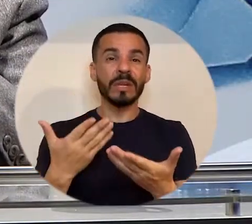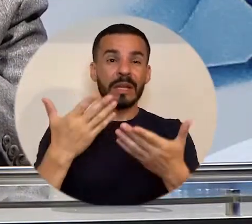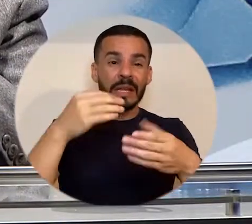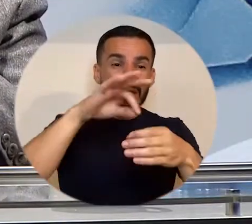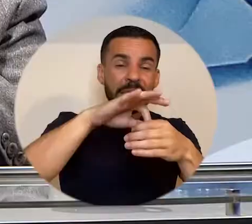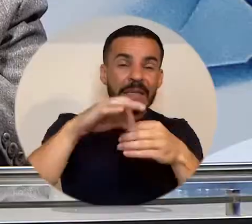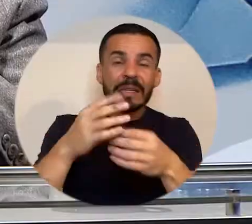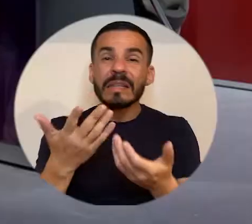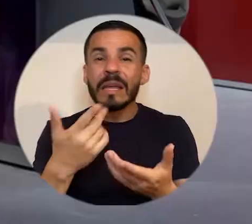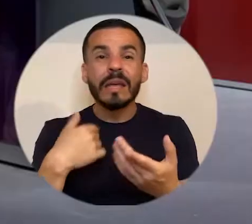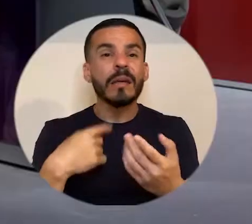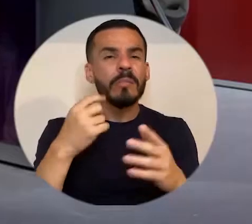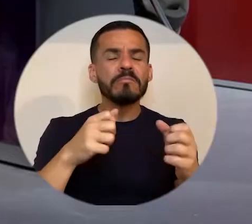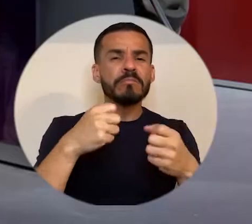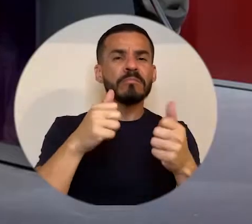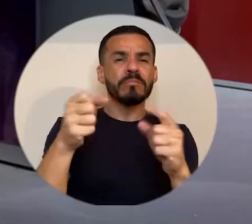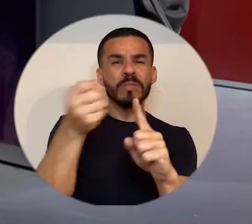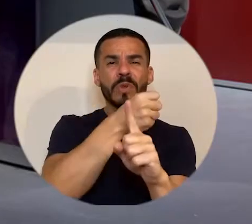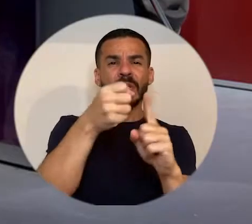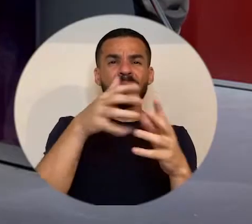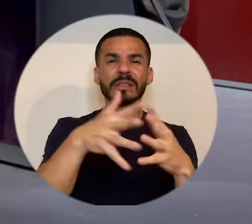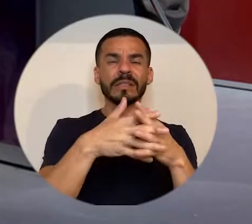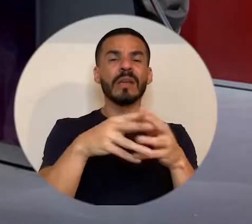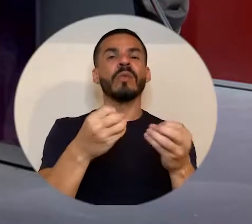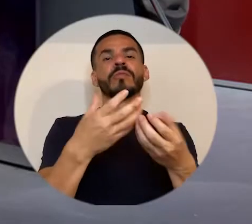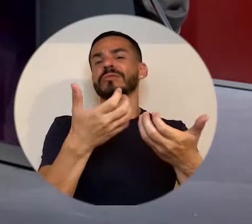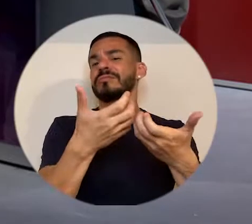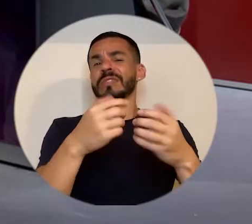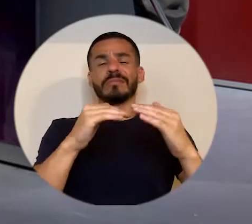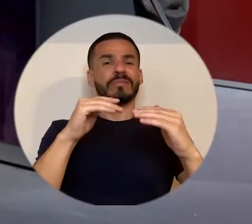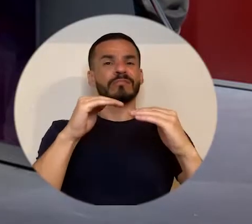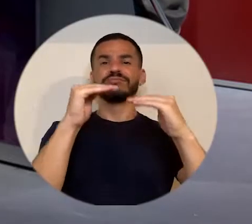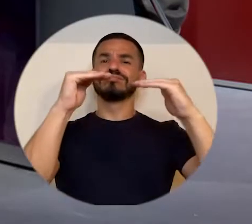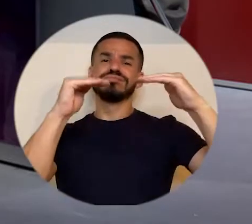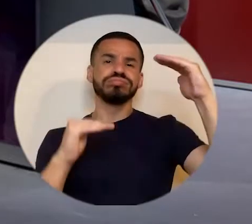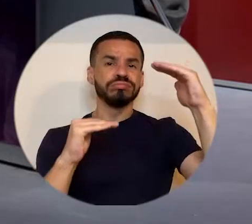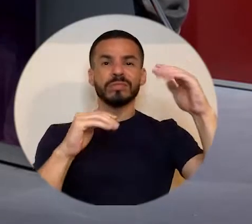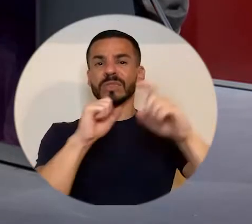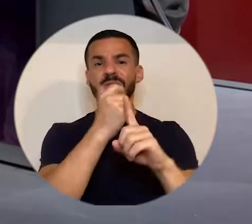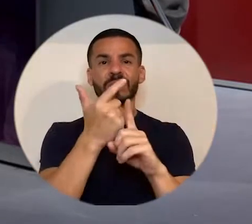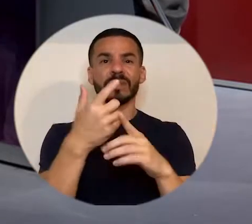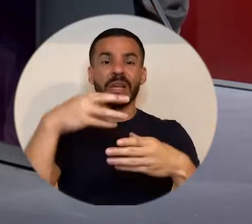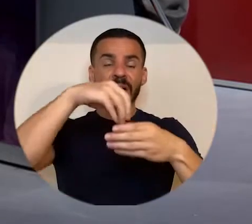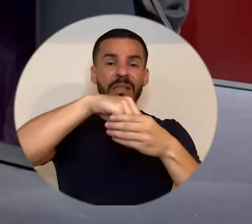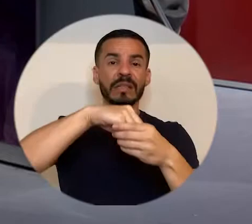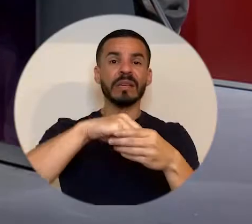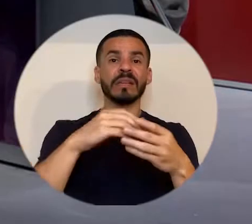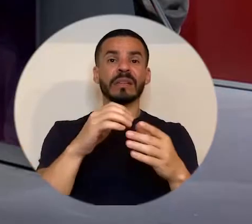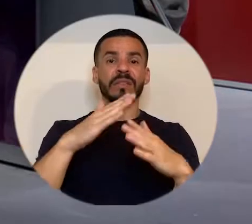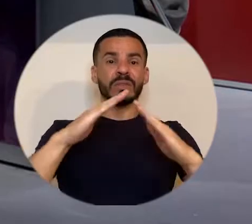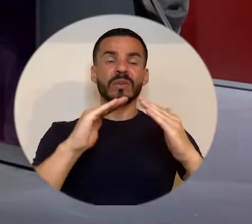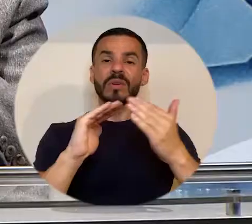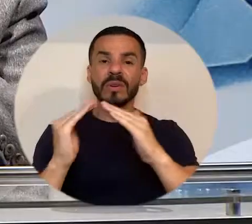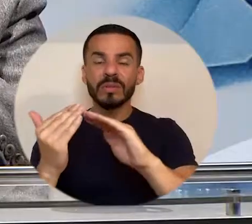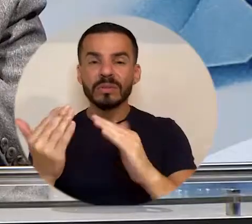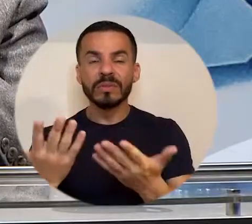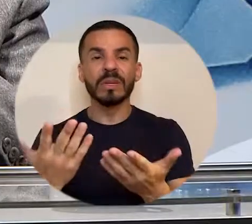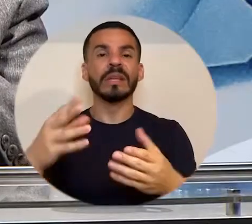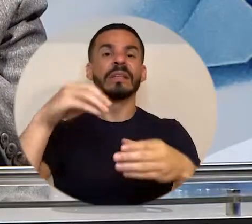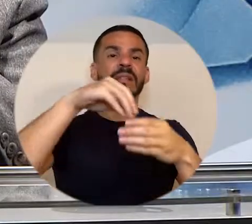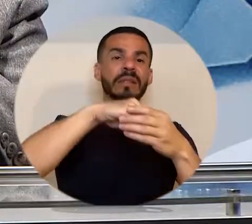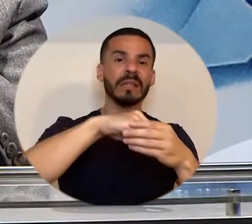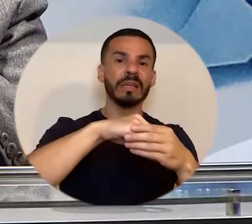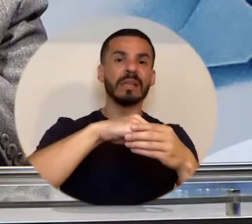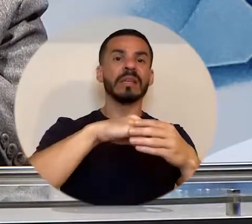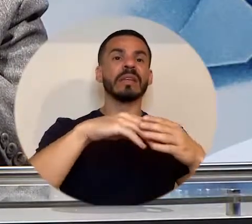la violencia en los Estados Unidos son las enormes diferencias sociales que existen dentro de las ciudades, dentro